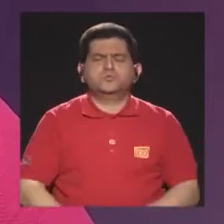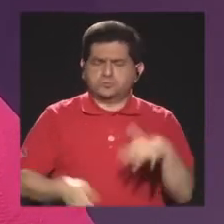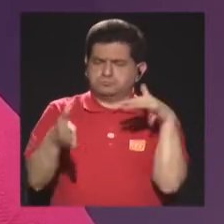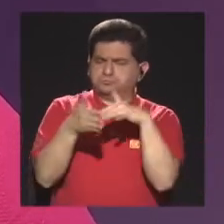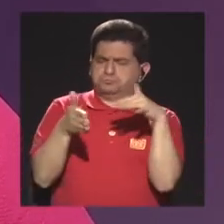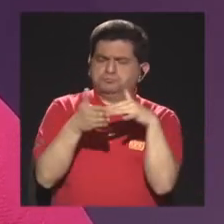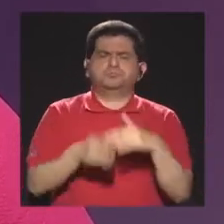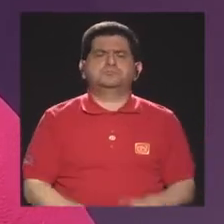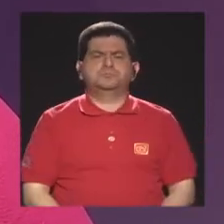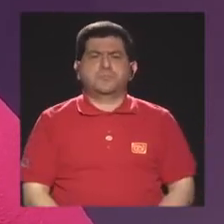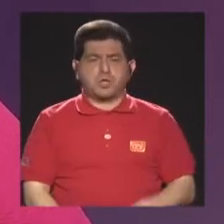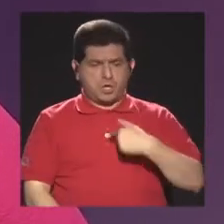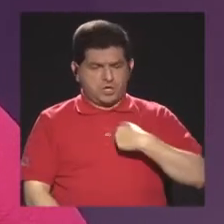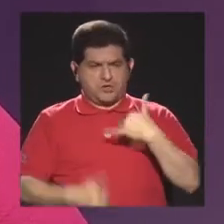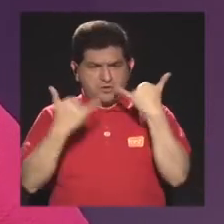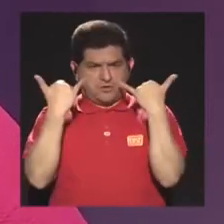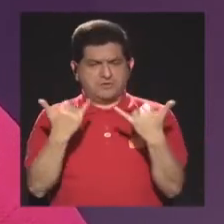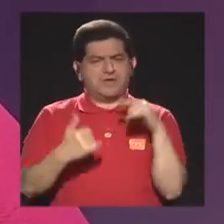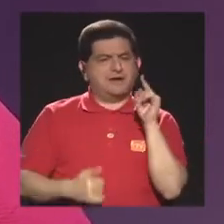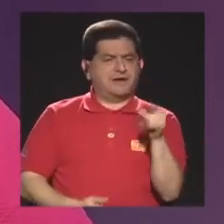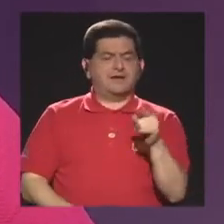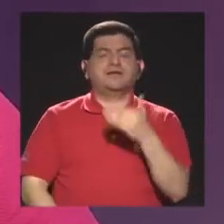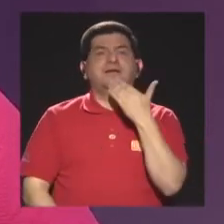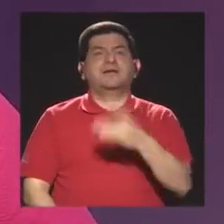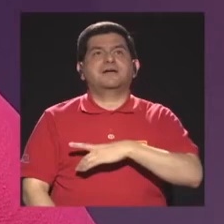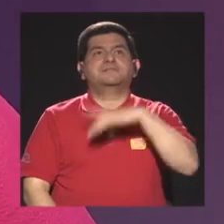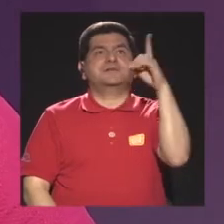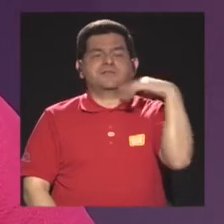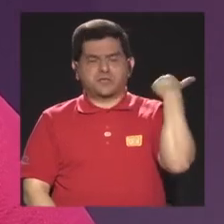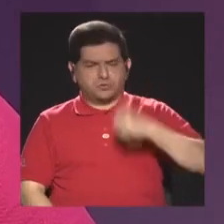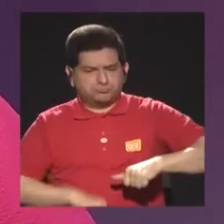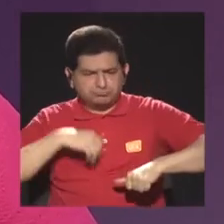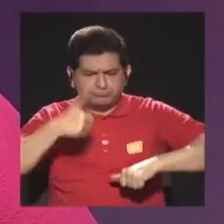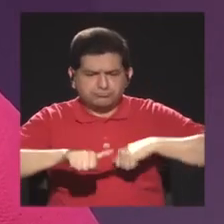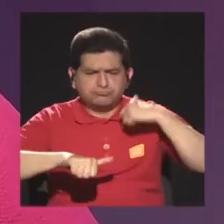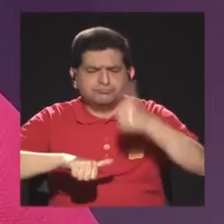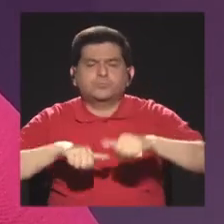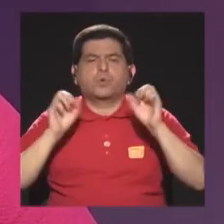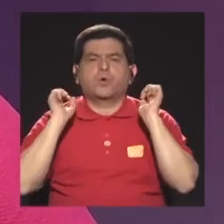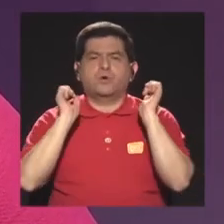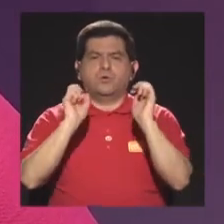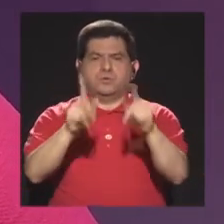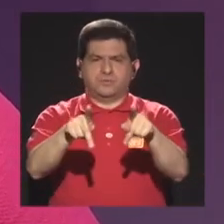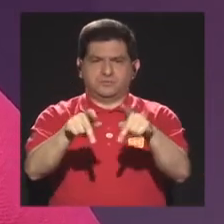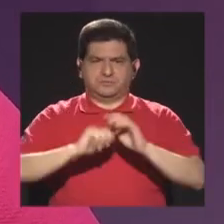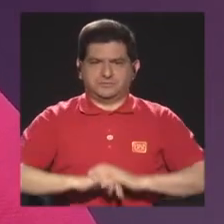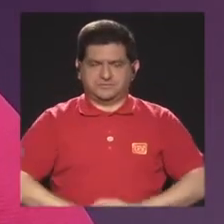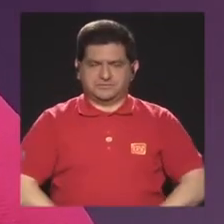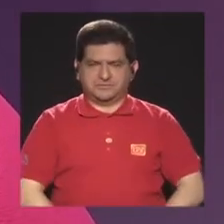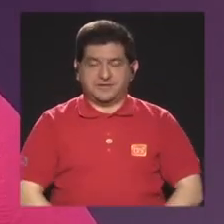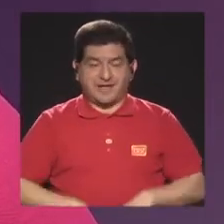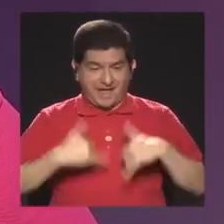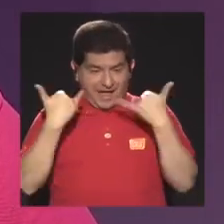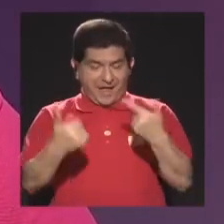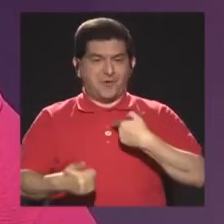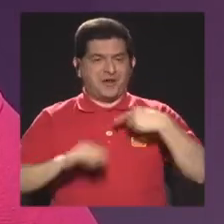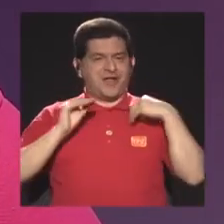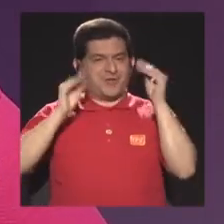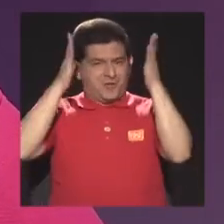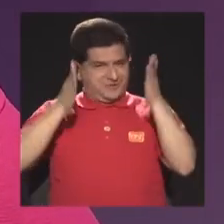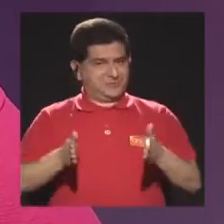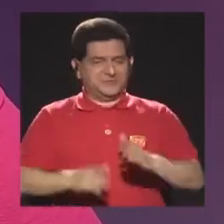prepararme, y ahí estoy, y gracias a Dios luché por la oportunidad y ahora soy